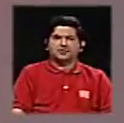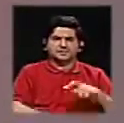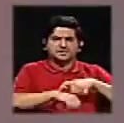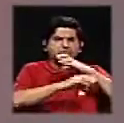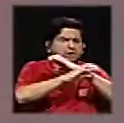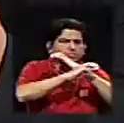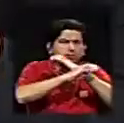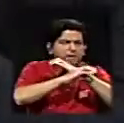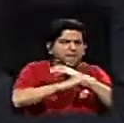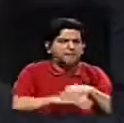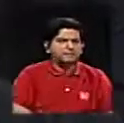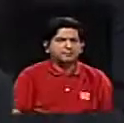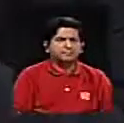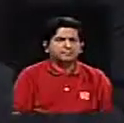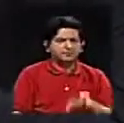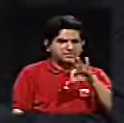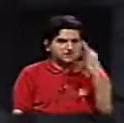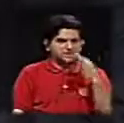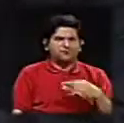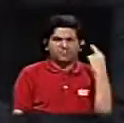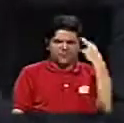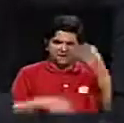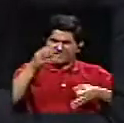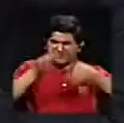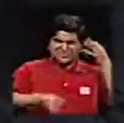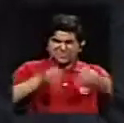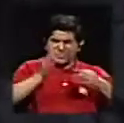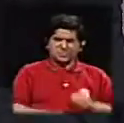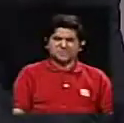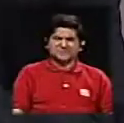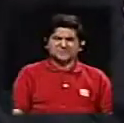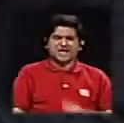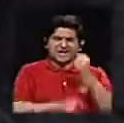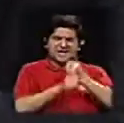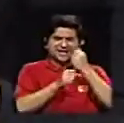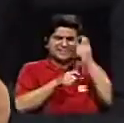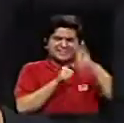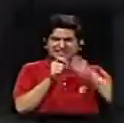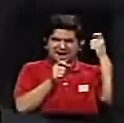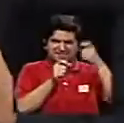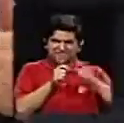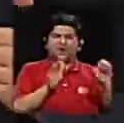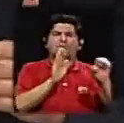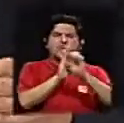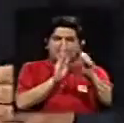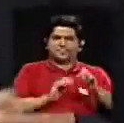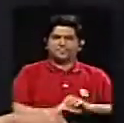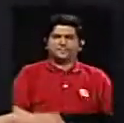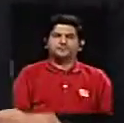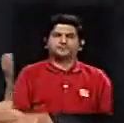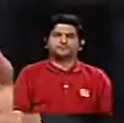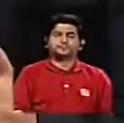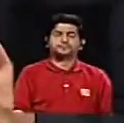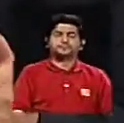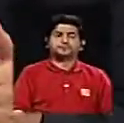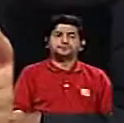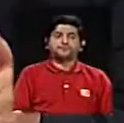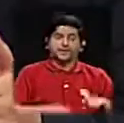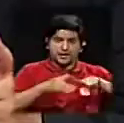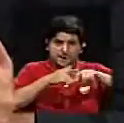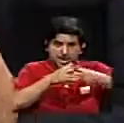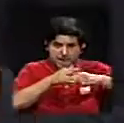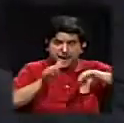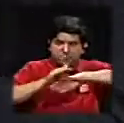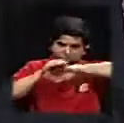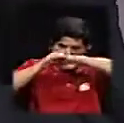que van a cuidar. En ese sentido, se justifica que en algunas tareas específicas, como por ejemplo el mantenimiento de las